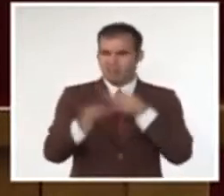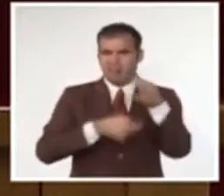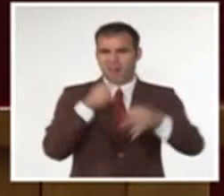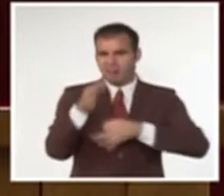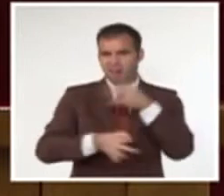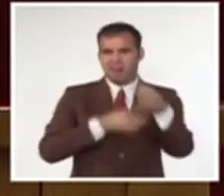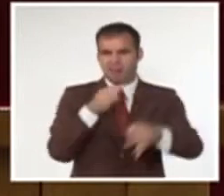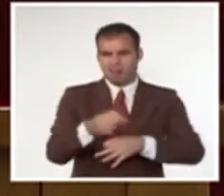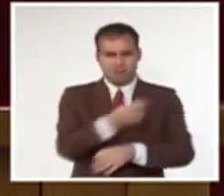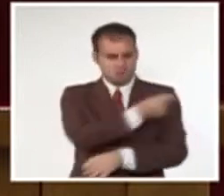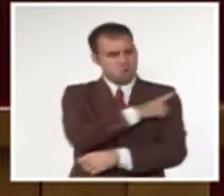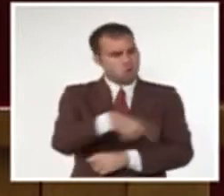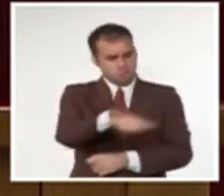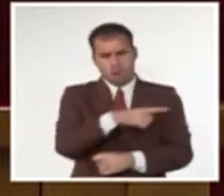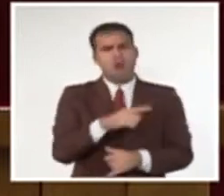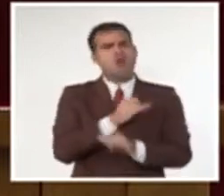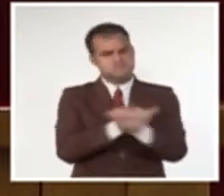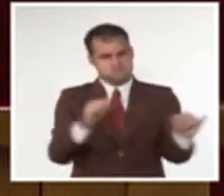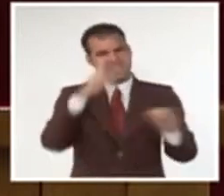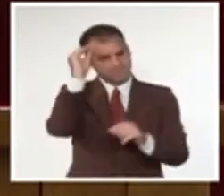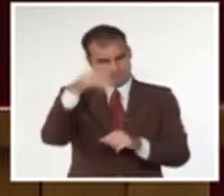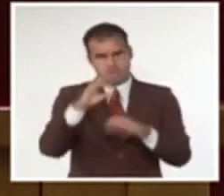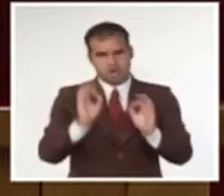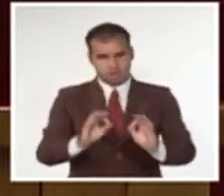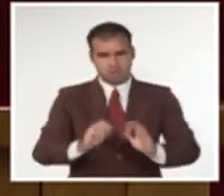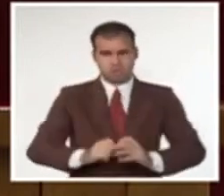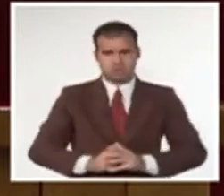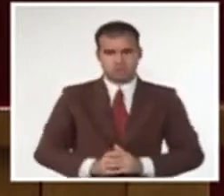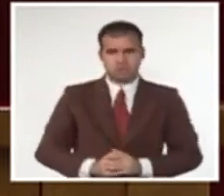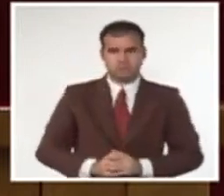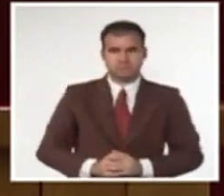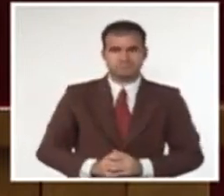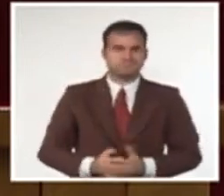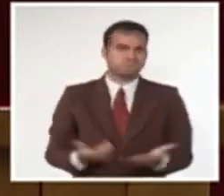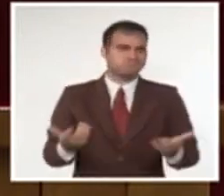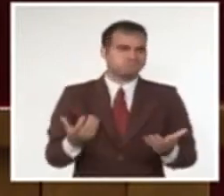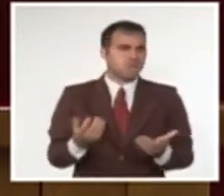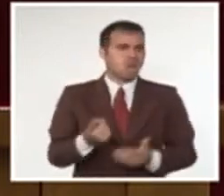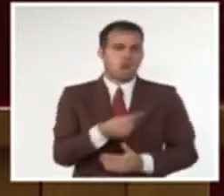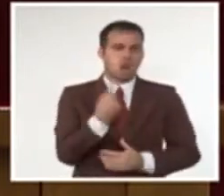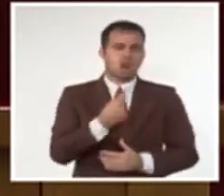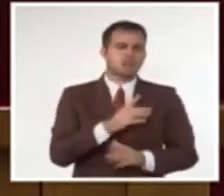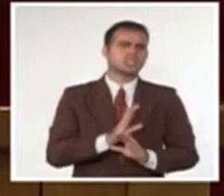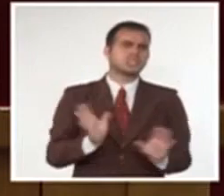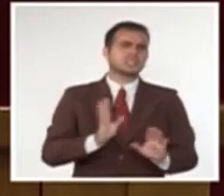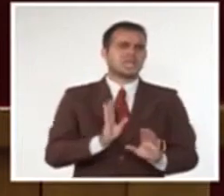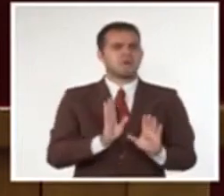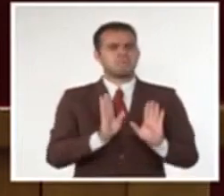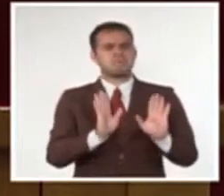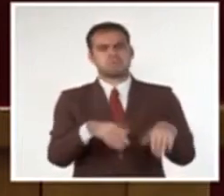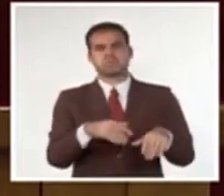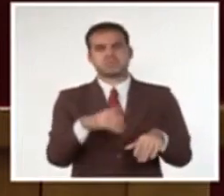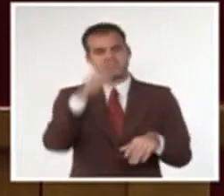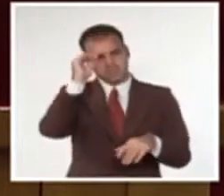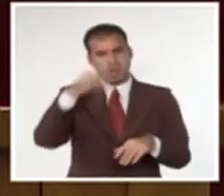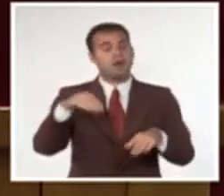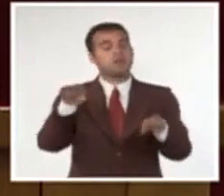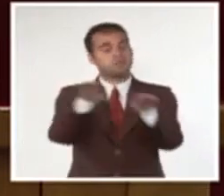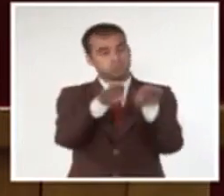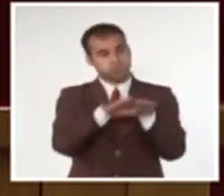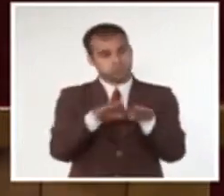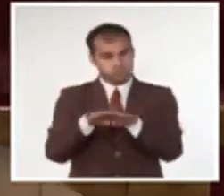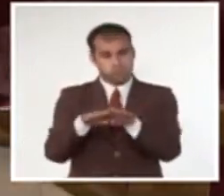el pueblo está bien informado. A pesar de ello, no renunciamos a desarrollar en condiciones de igualdad y respeto